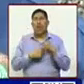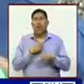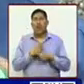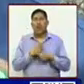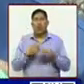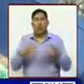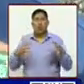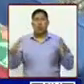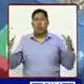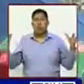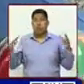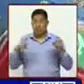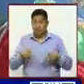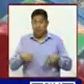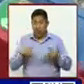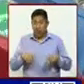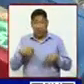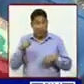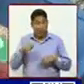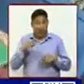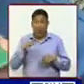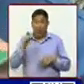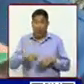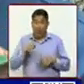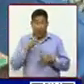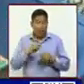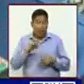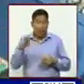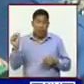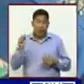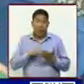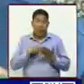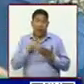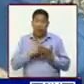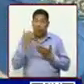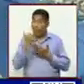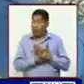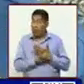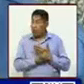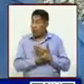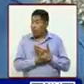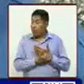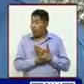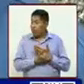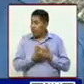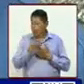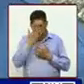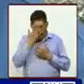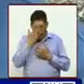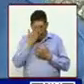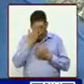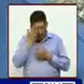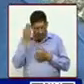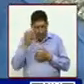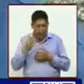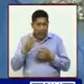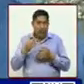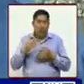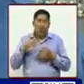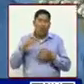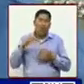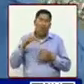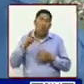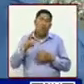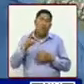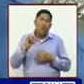incrementar. Alguien tiene que suplir estas necesidades en Cochabamba, y este proyecto de esta tercera fase de Potucuni y Vizcachas es